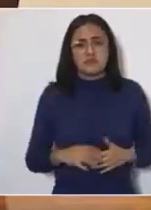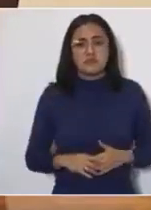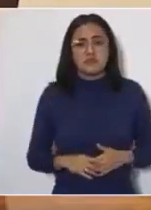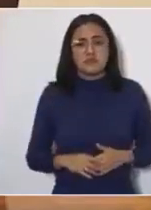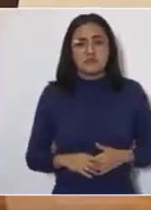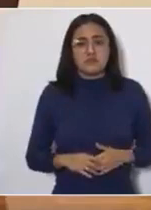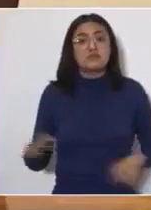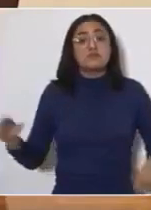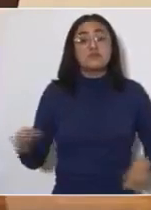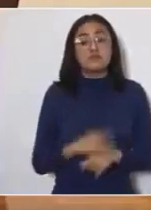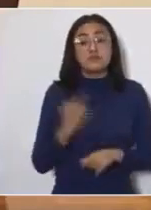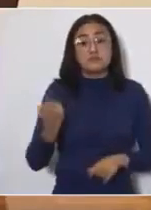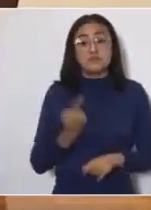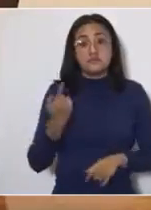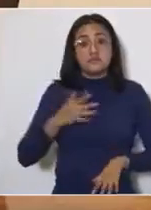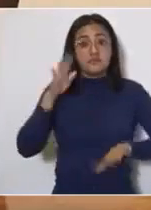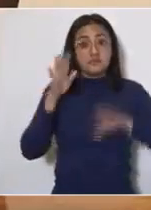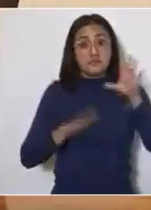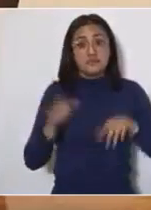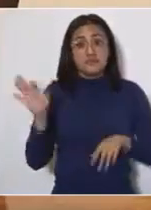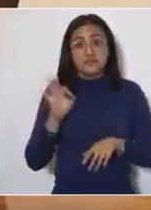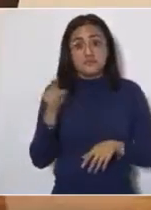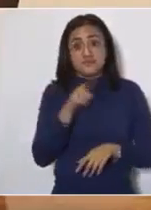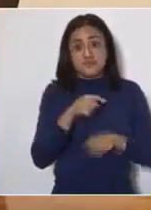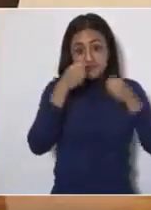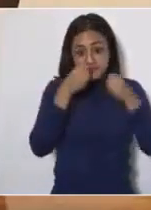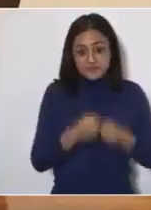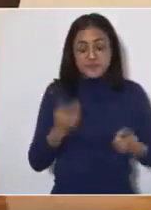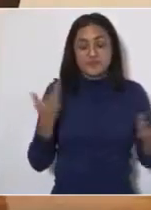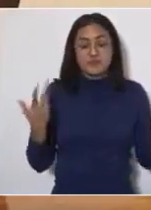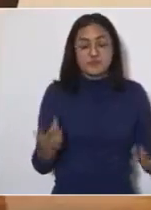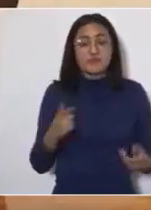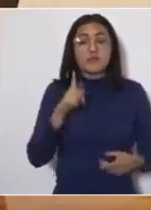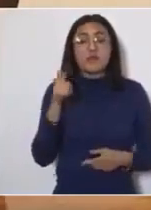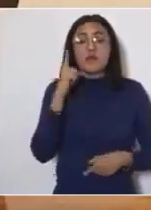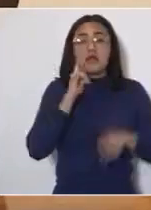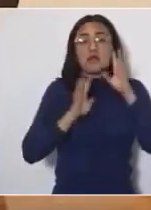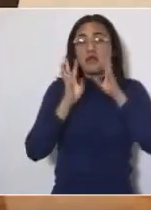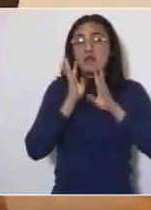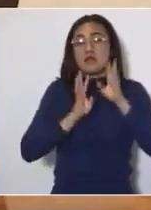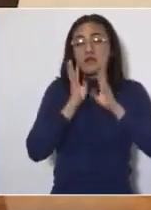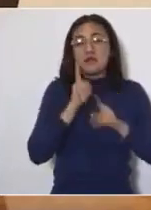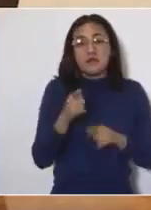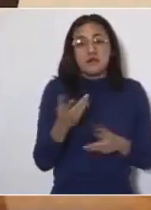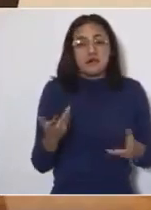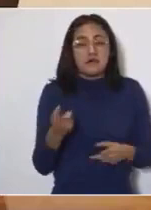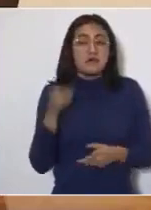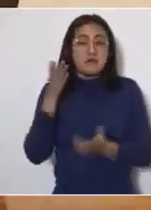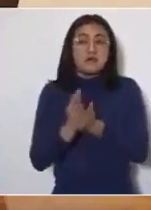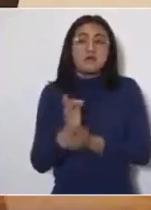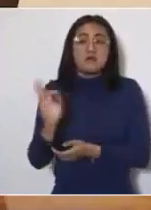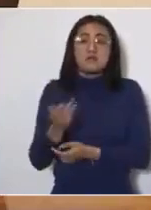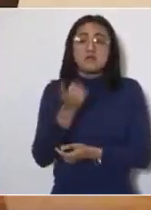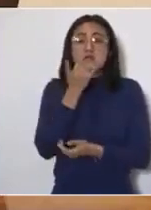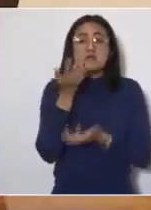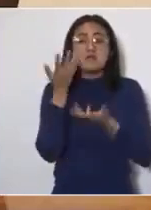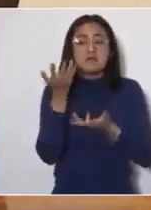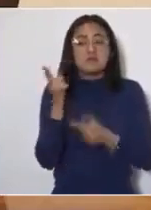porque luego seguramente el beneficiario voy a chillar allá la federación